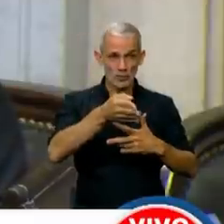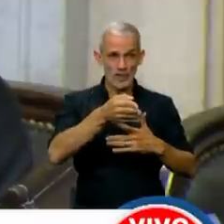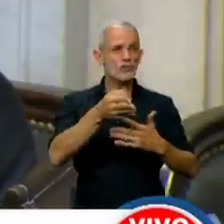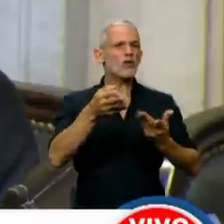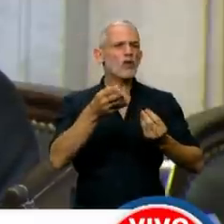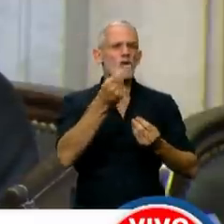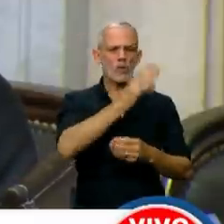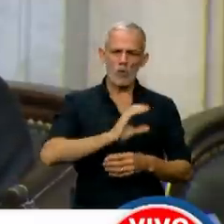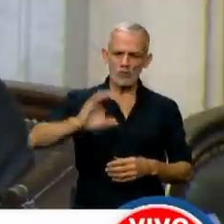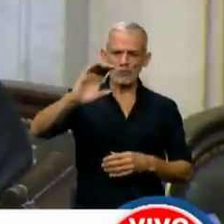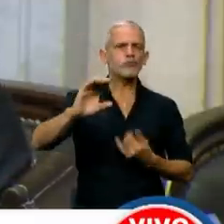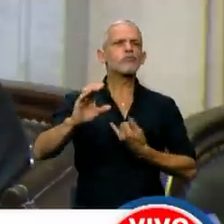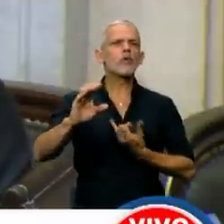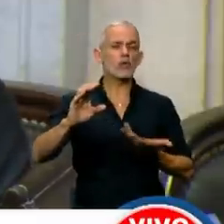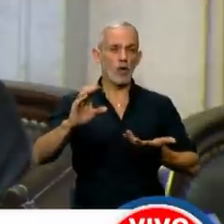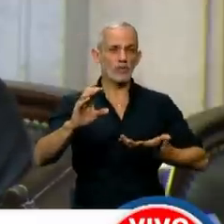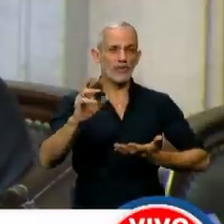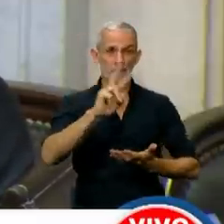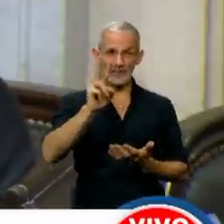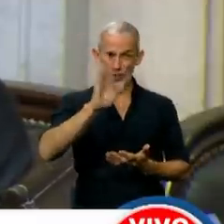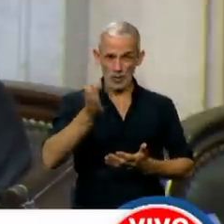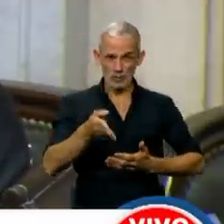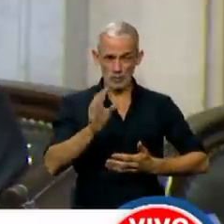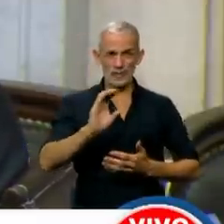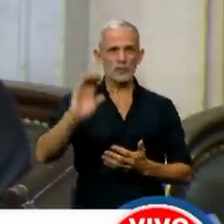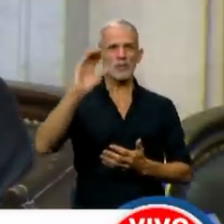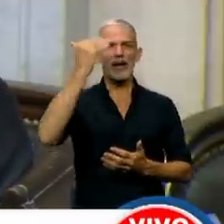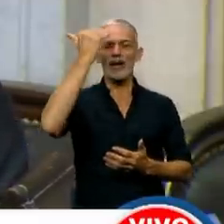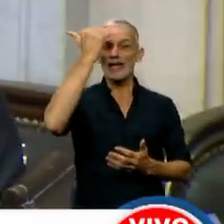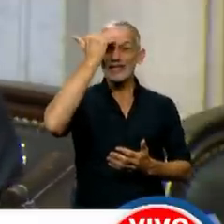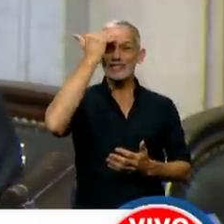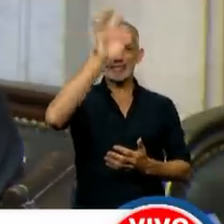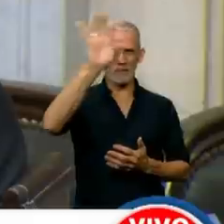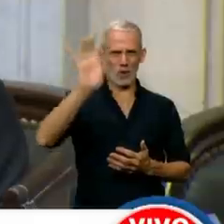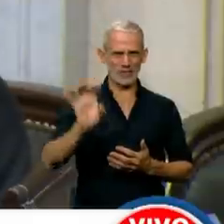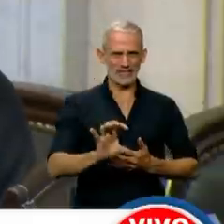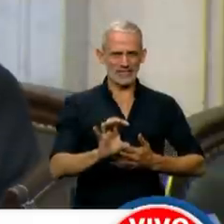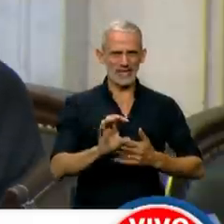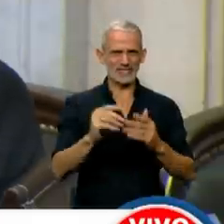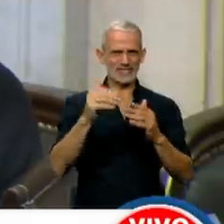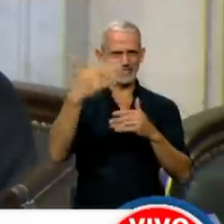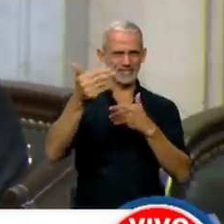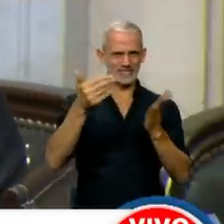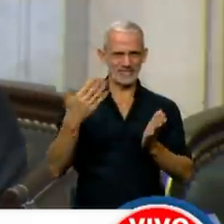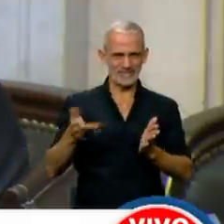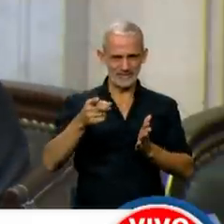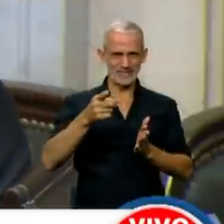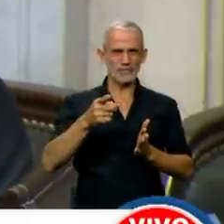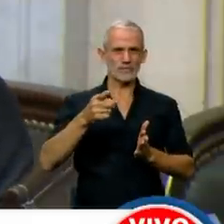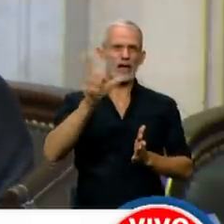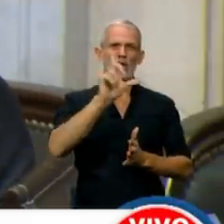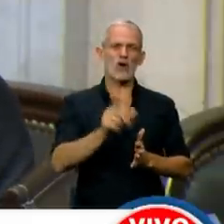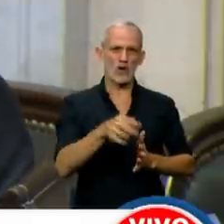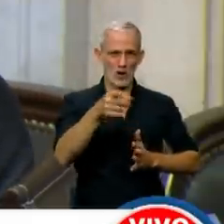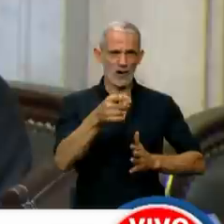recursos son destinados a las 15 provincias limítrofes en la geografía